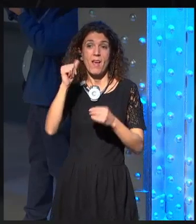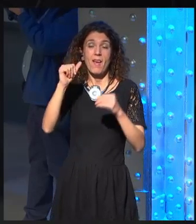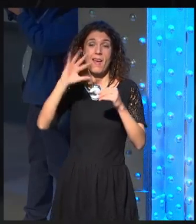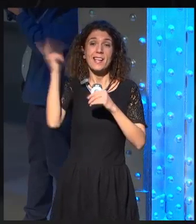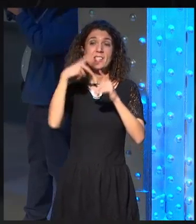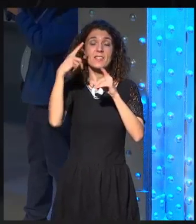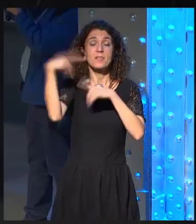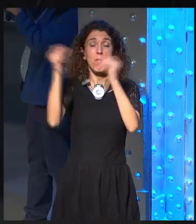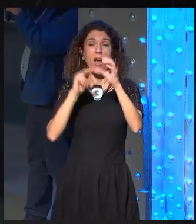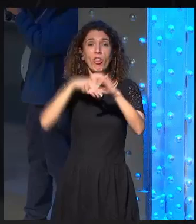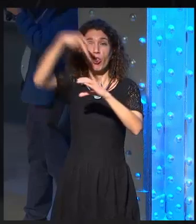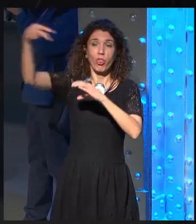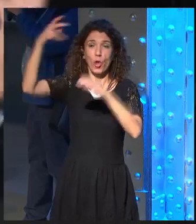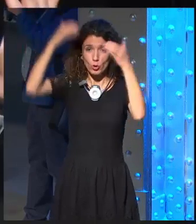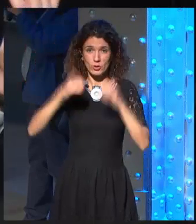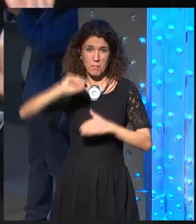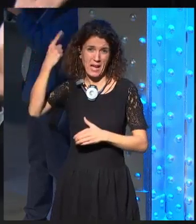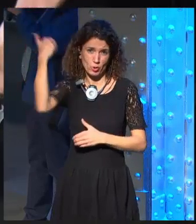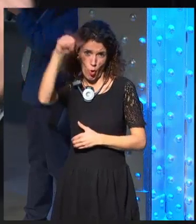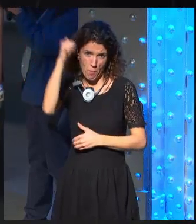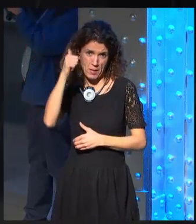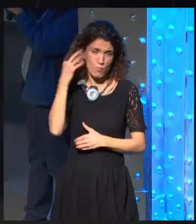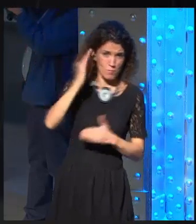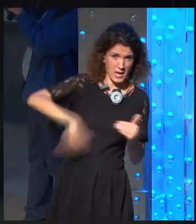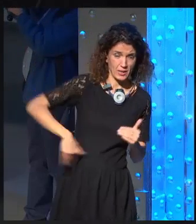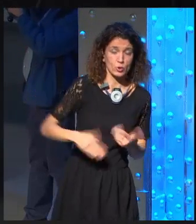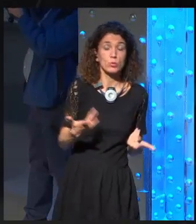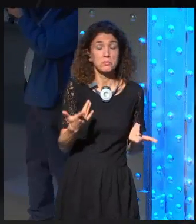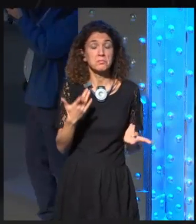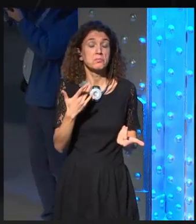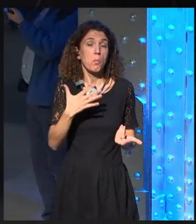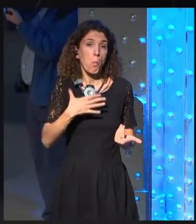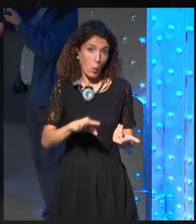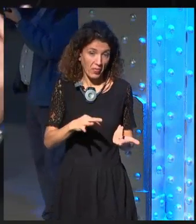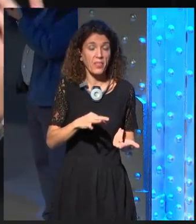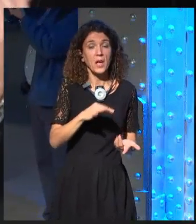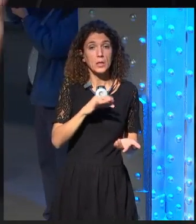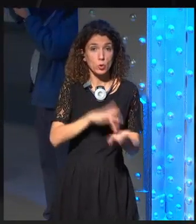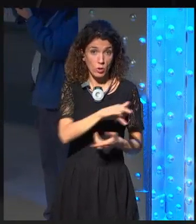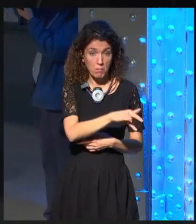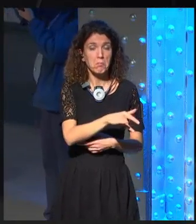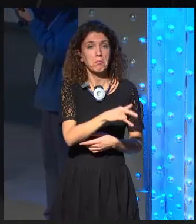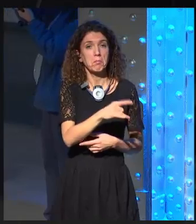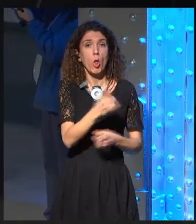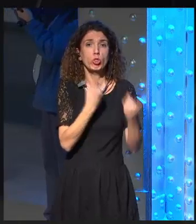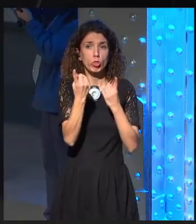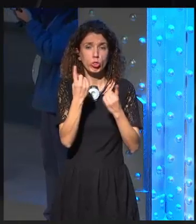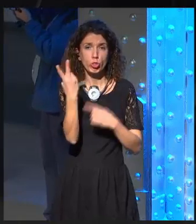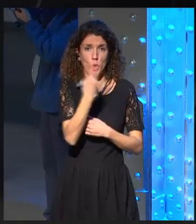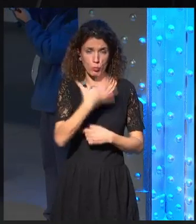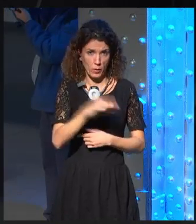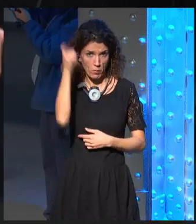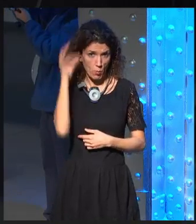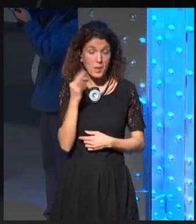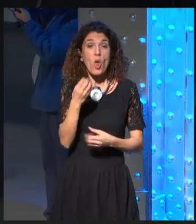espacio. Entonces, digamos que la situación también puede pasar a ambos sexos, pero ahora mismo